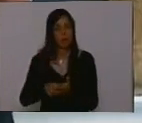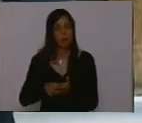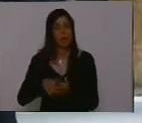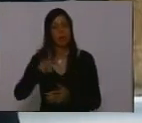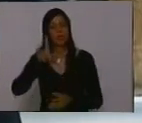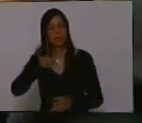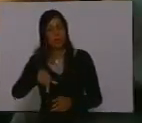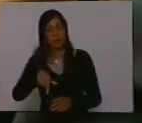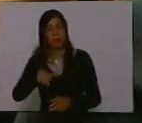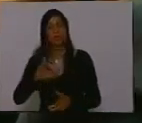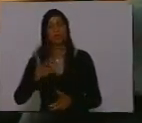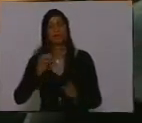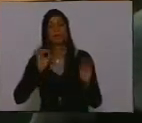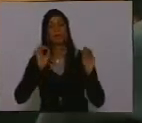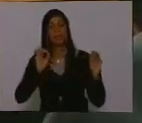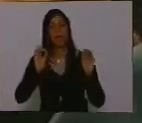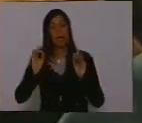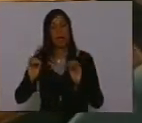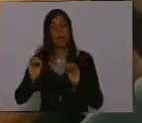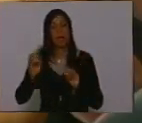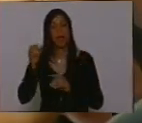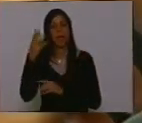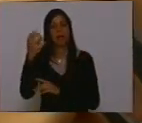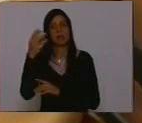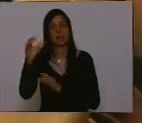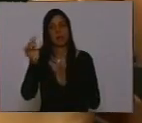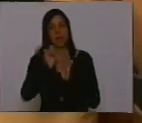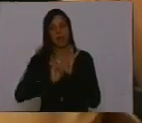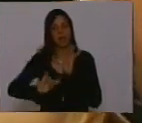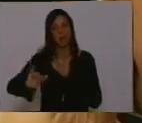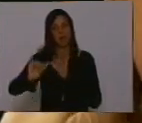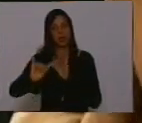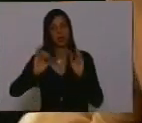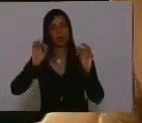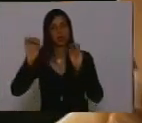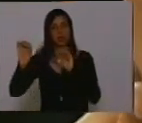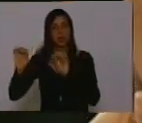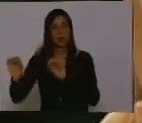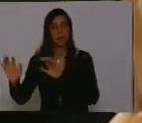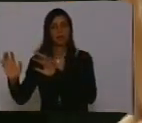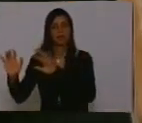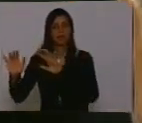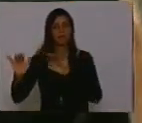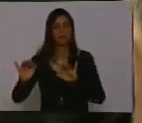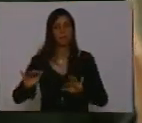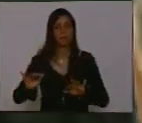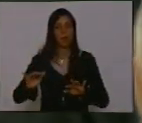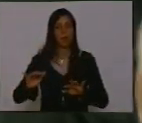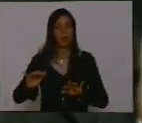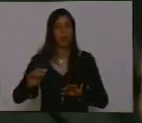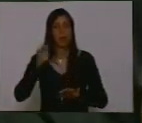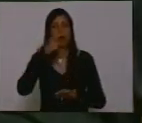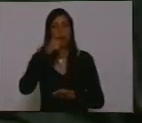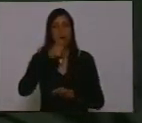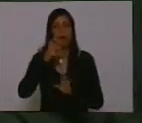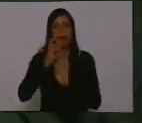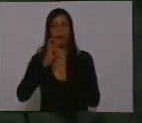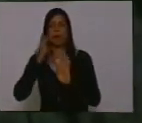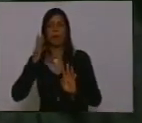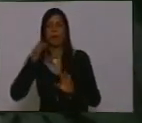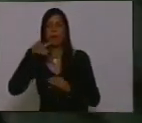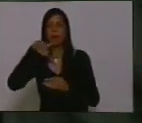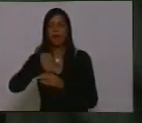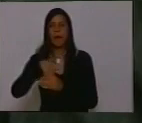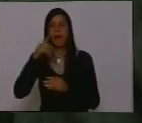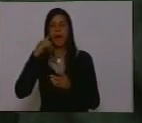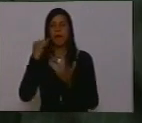para convocar la Asamblea Nacional Constituyente, sino que expresó con contundencia